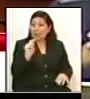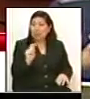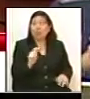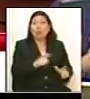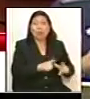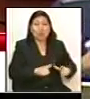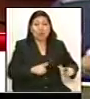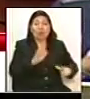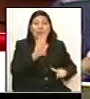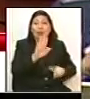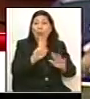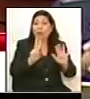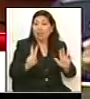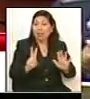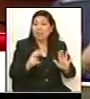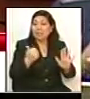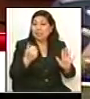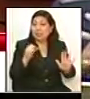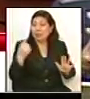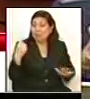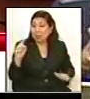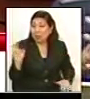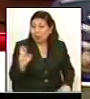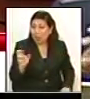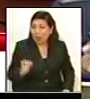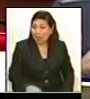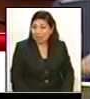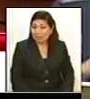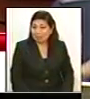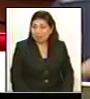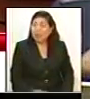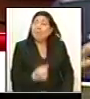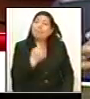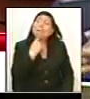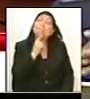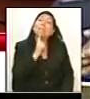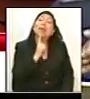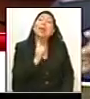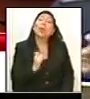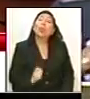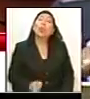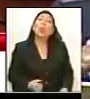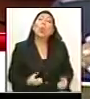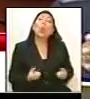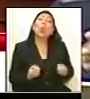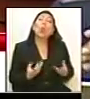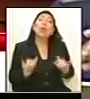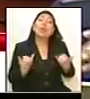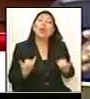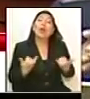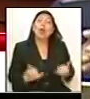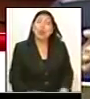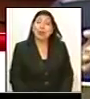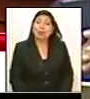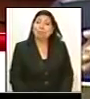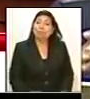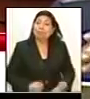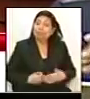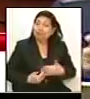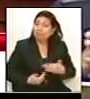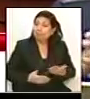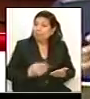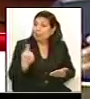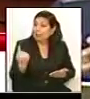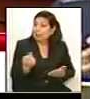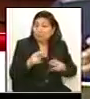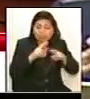el lote 57, 60 millones de dólares. Y la pregunta es, ¿cuánto está hoy día generando en términos